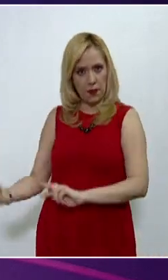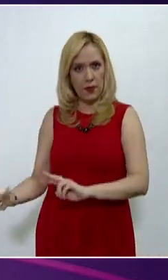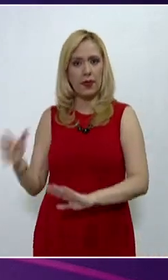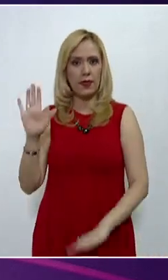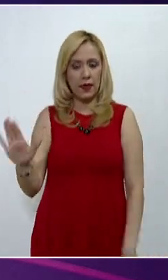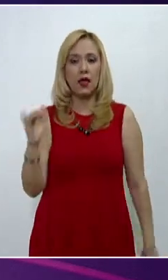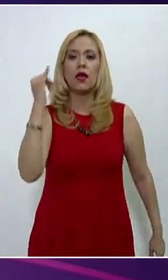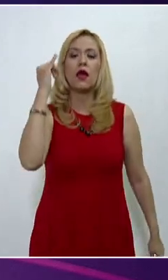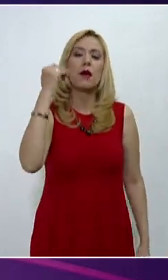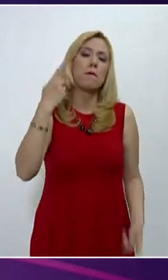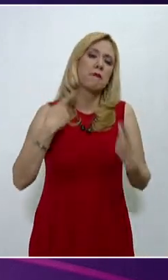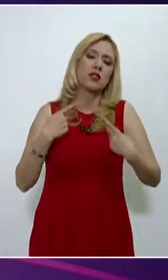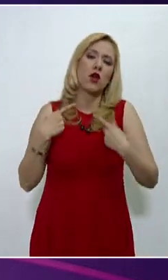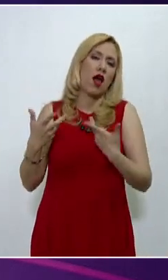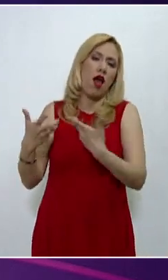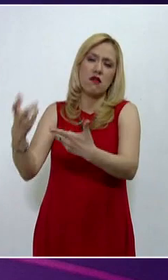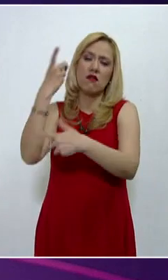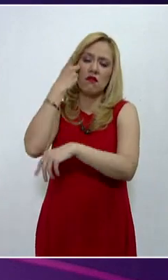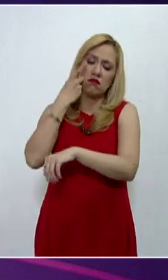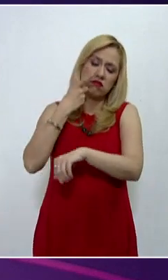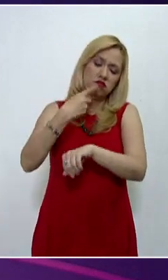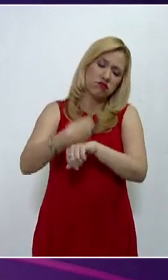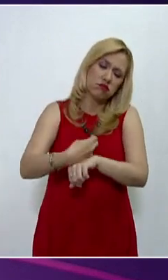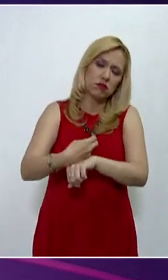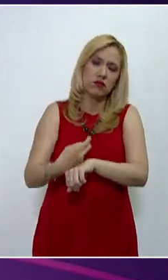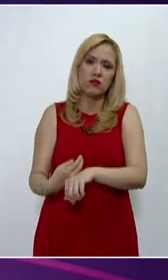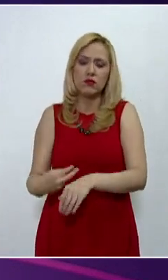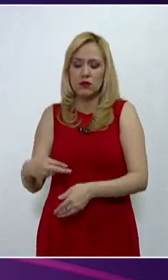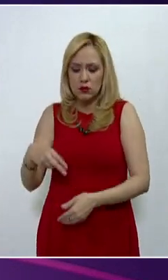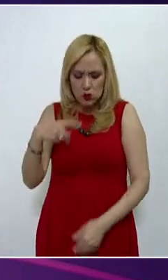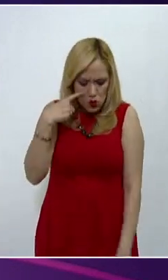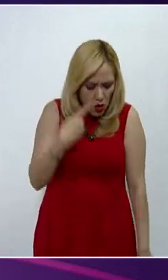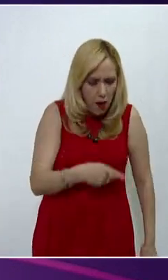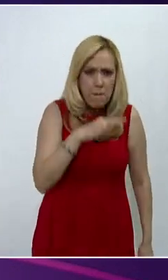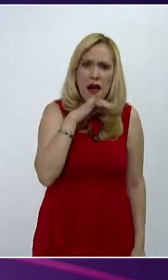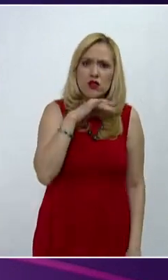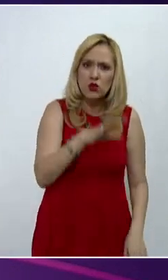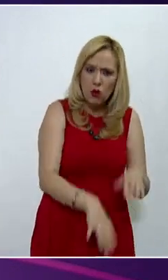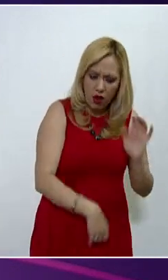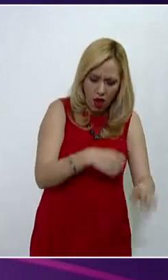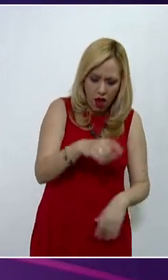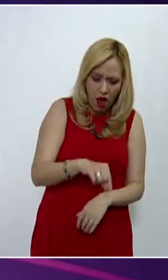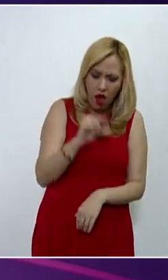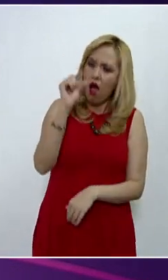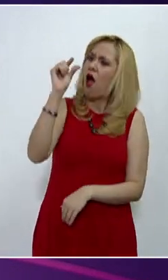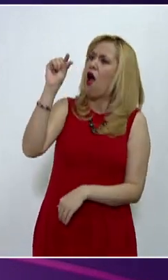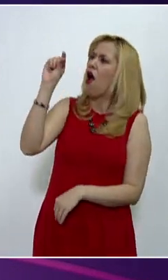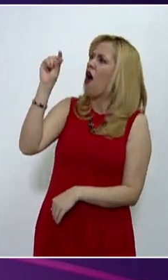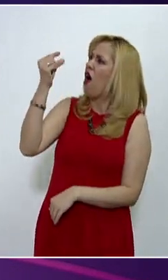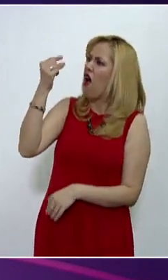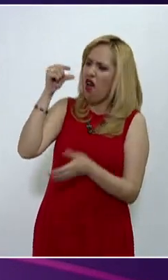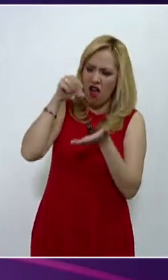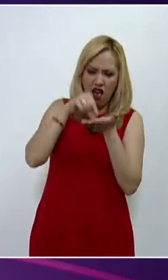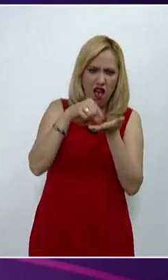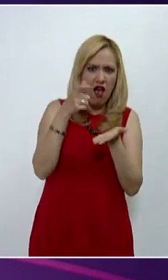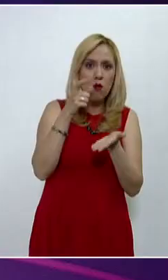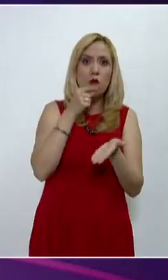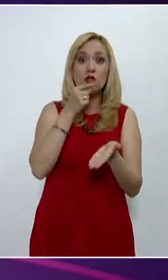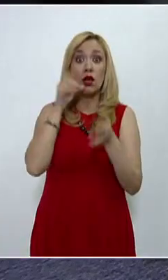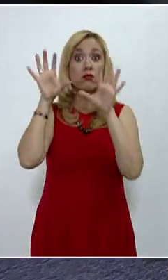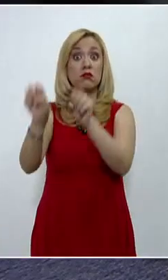Un indigente anda en la calle, se encuentra un par de balas en la basura y la policía lo detiene. Dice, tú traes un